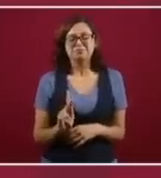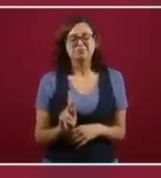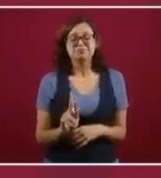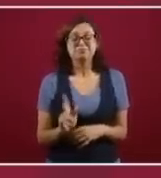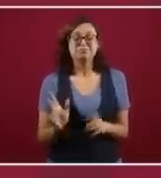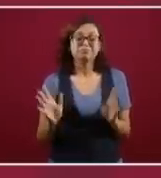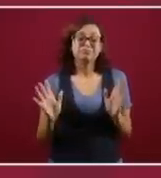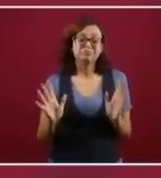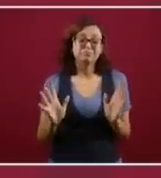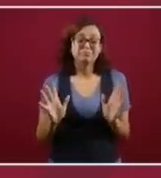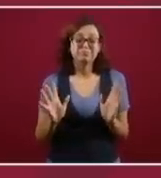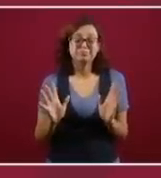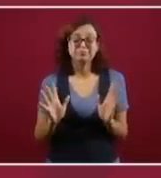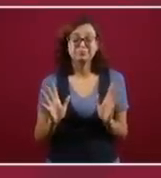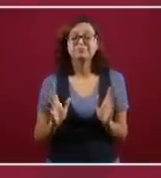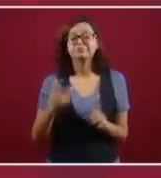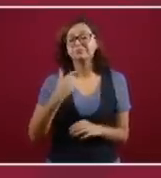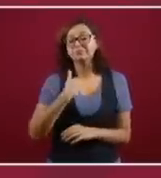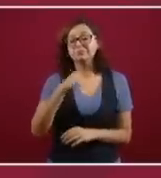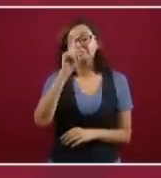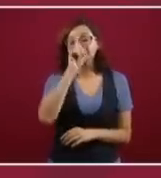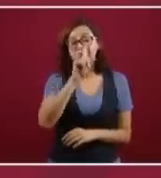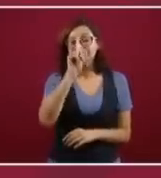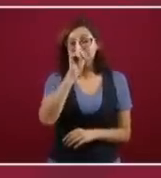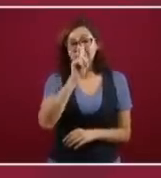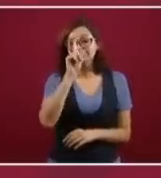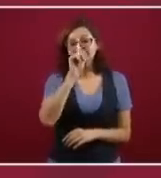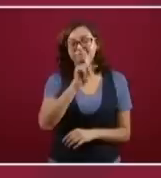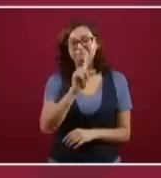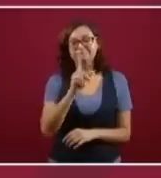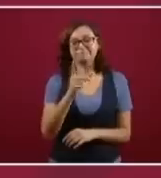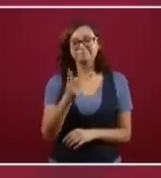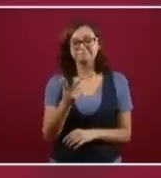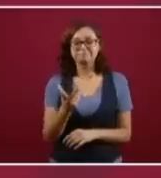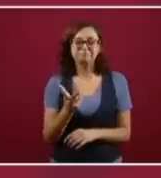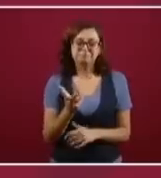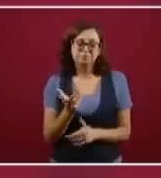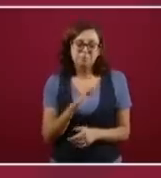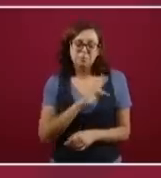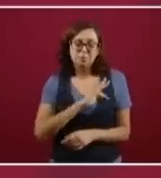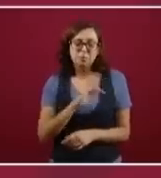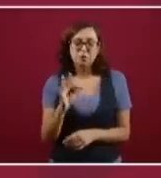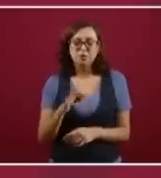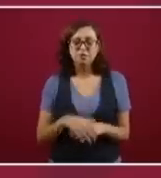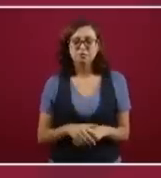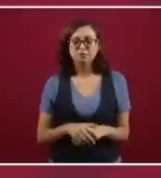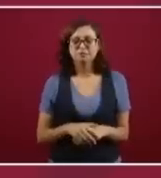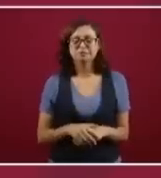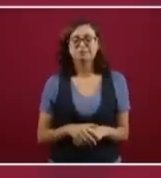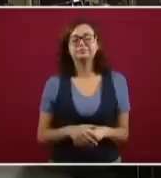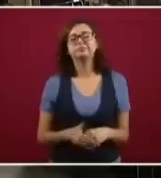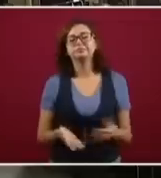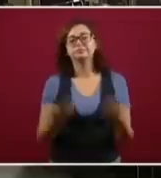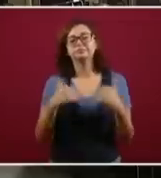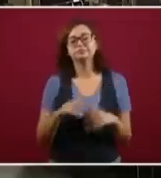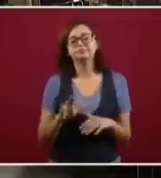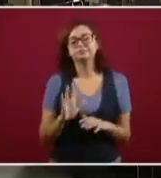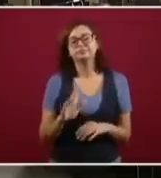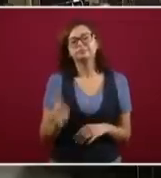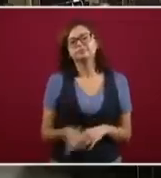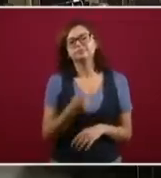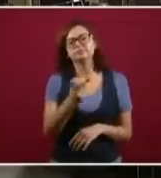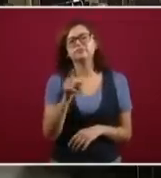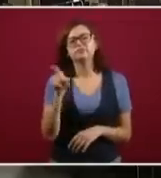Pero pues una recomendación no se le niega a nadie. Presidente, y preguntarle por otro lado, de